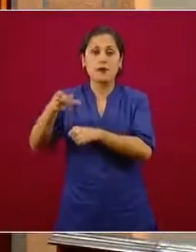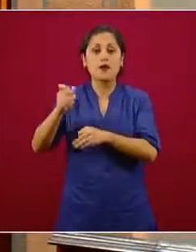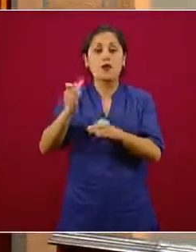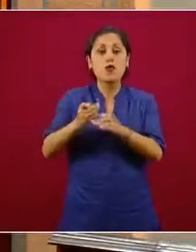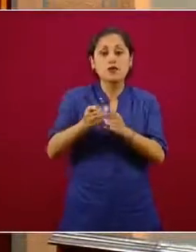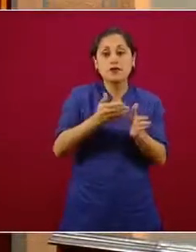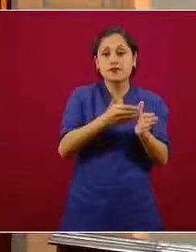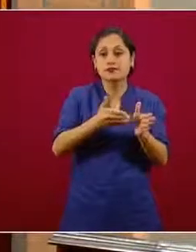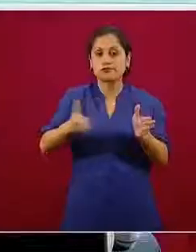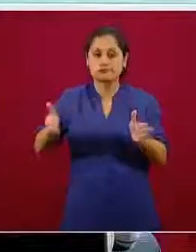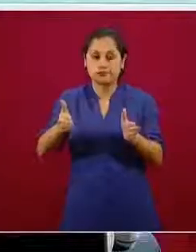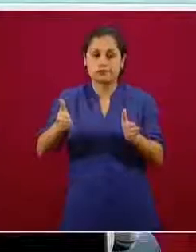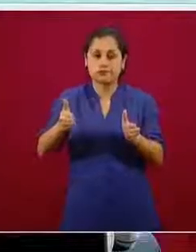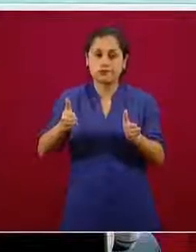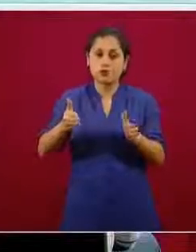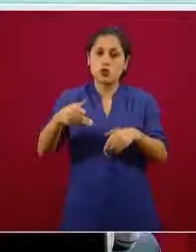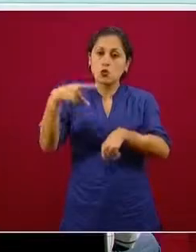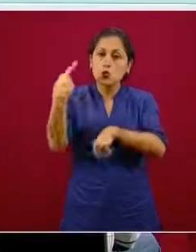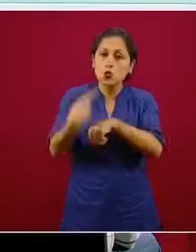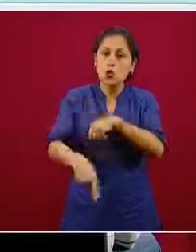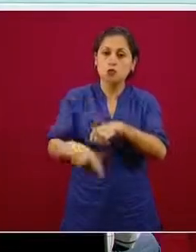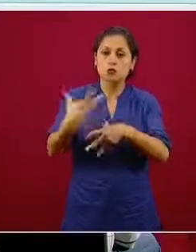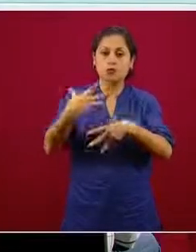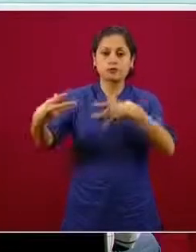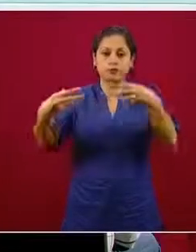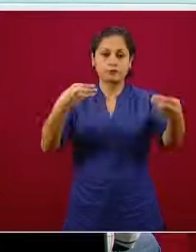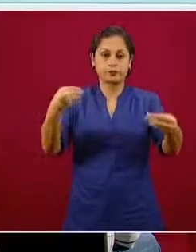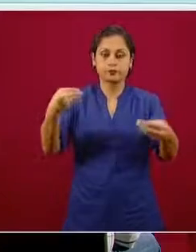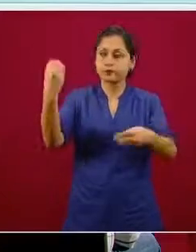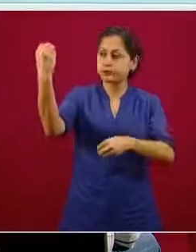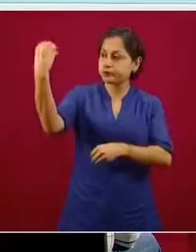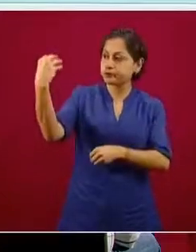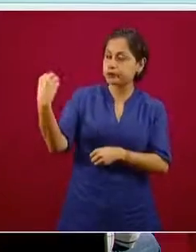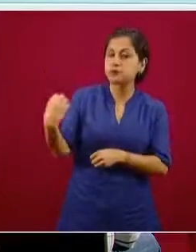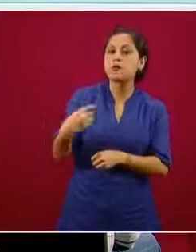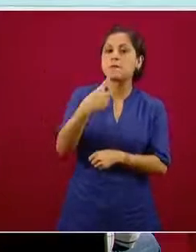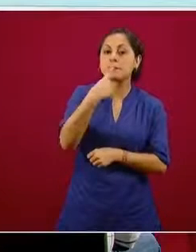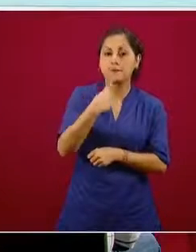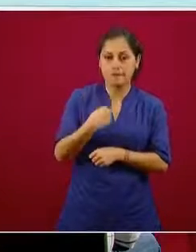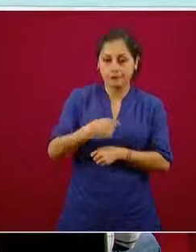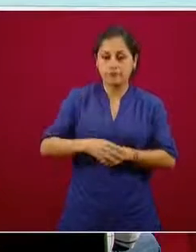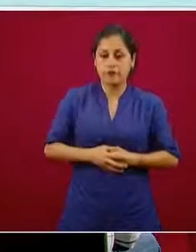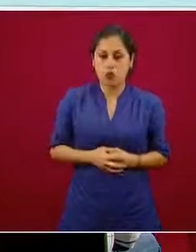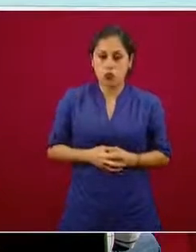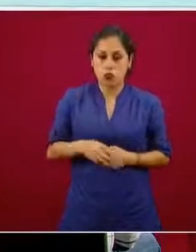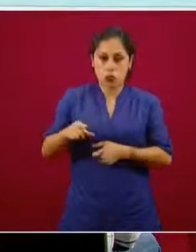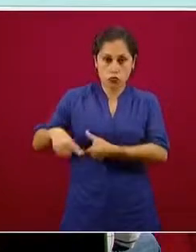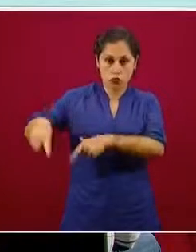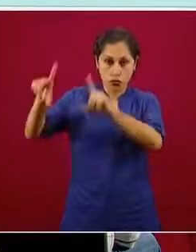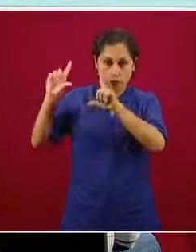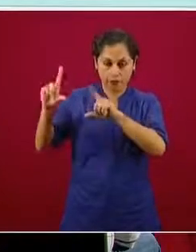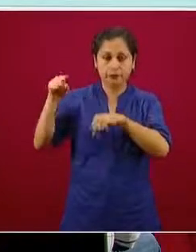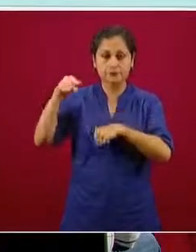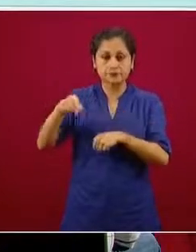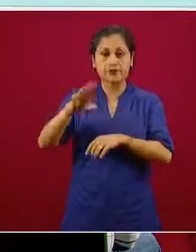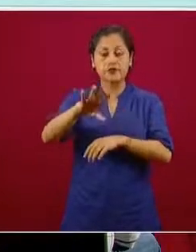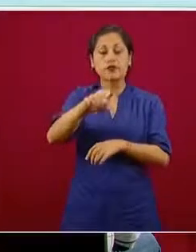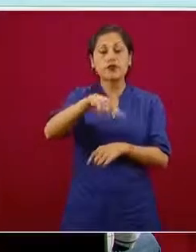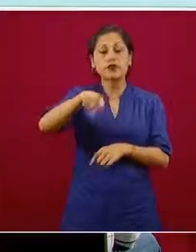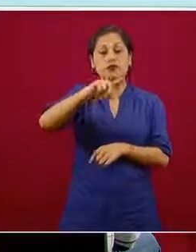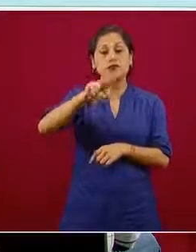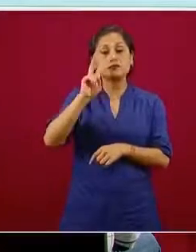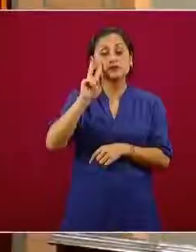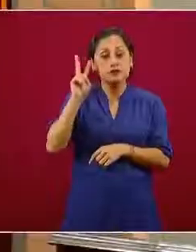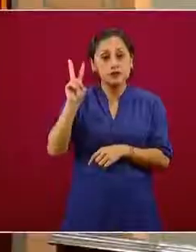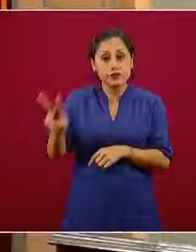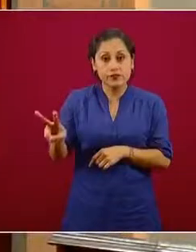máximo riesgo, que es el color rojo. La siguiente diapositiva, recordamos rápidamente esto para que la población lo tenga